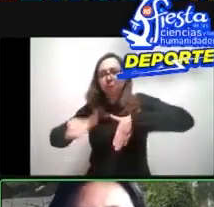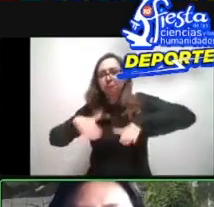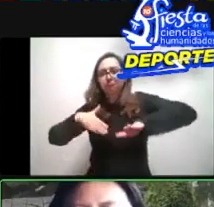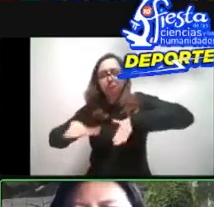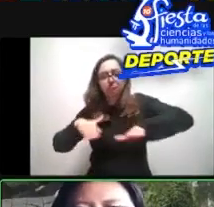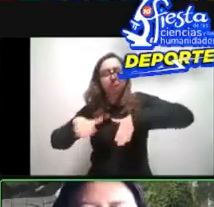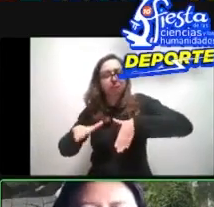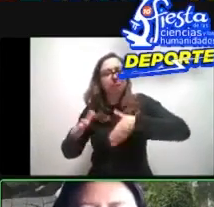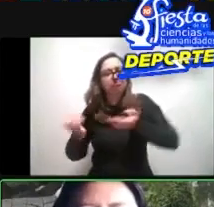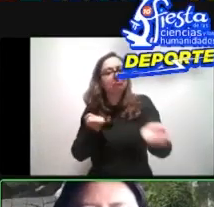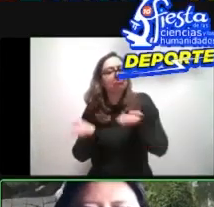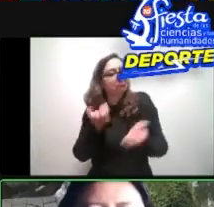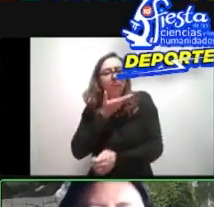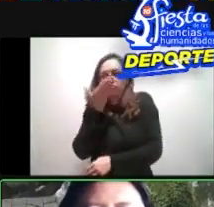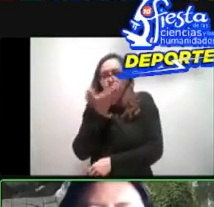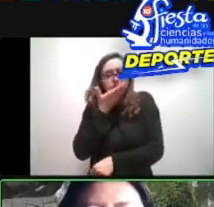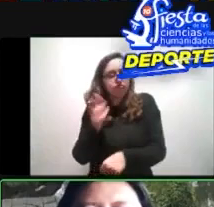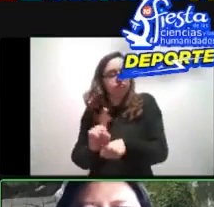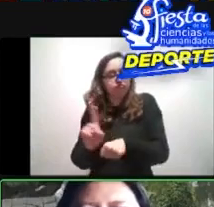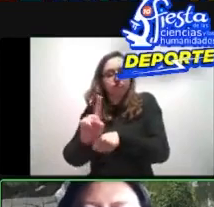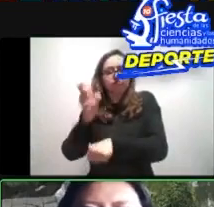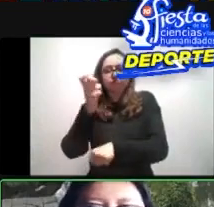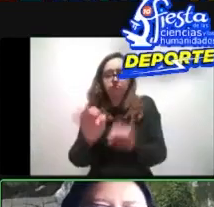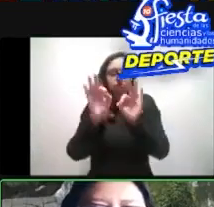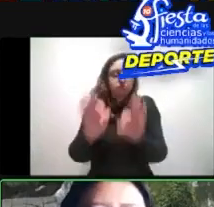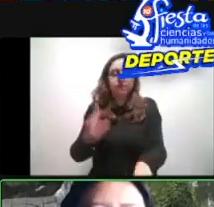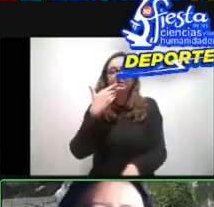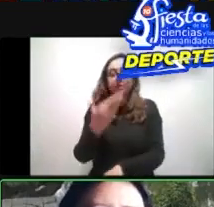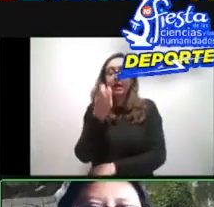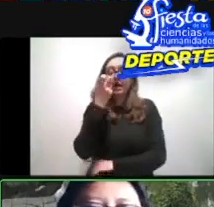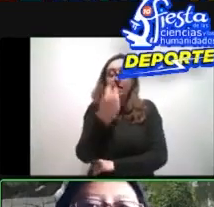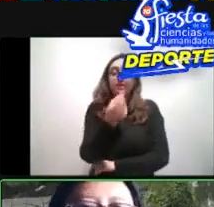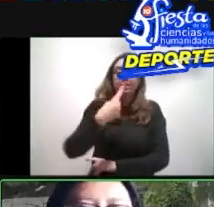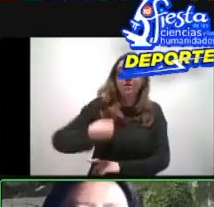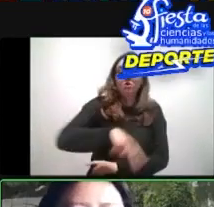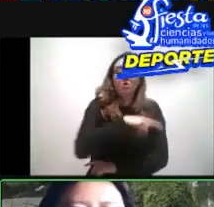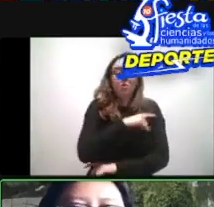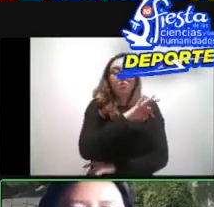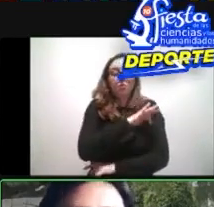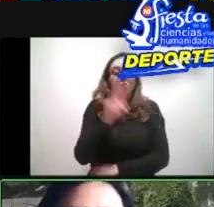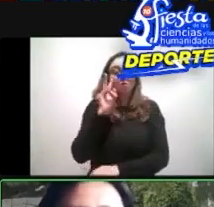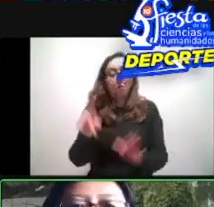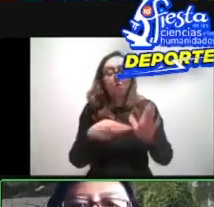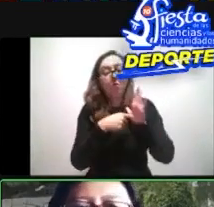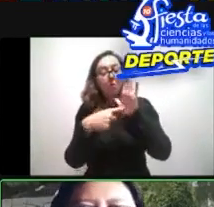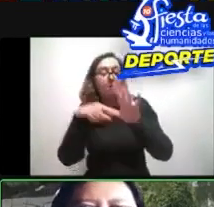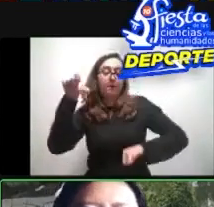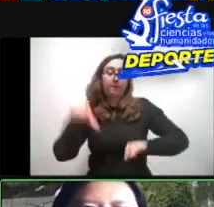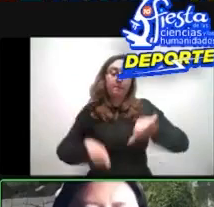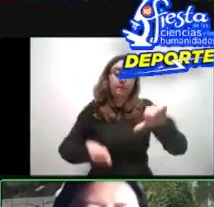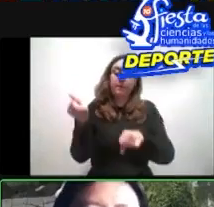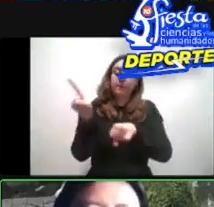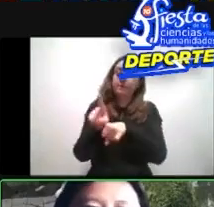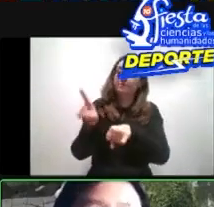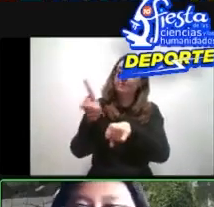activo. Con esto, como estábamos señalando, podríamos decir que más de esta actividad diaria me permitiría